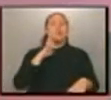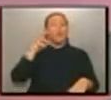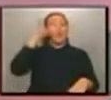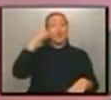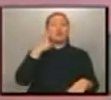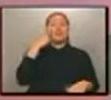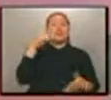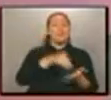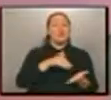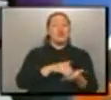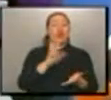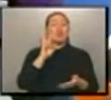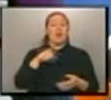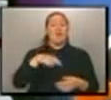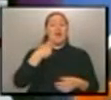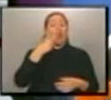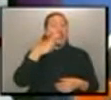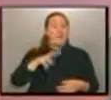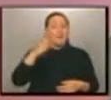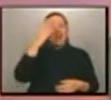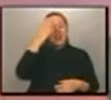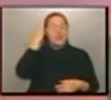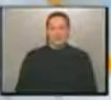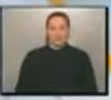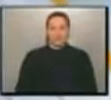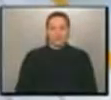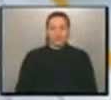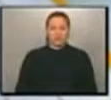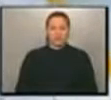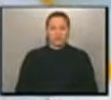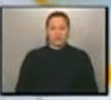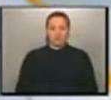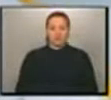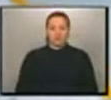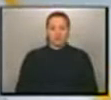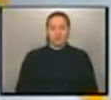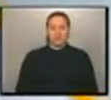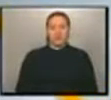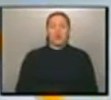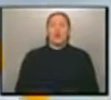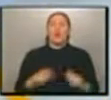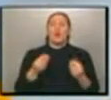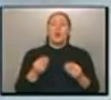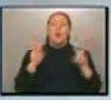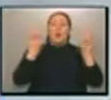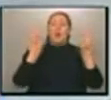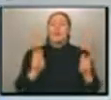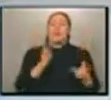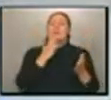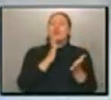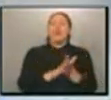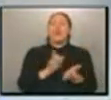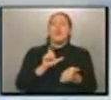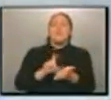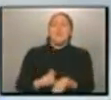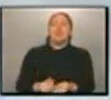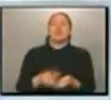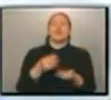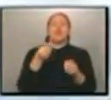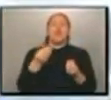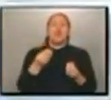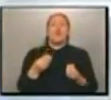58.000 millones de dólares para 2016, la inversión del campo en todas las actividades. Bueno, ¿cómo es esto de la inversión? ¿Hacia dónde apunta? ¿Cómo se va a distribuir? Bueno,